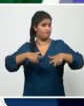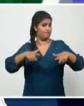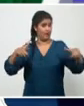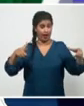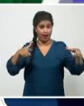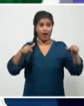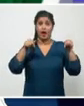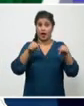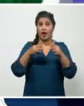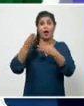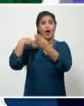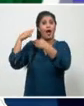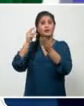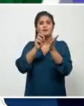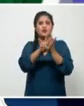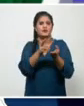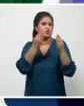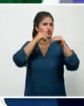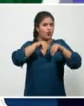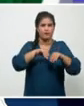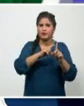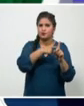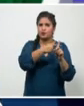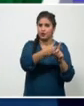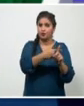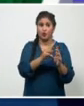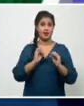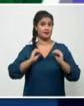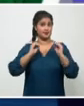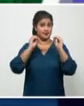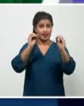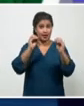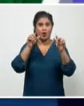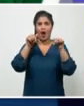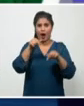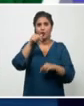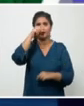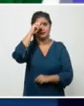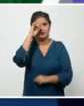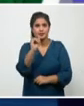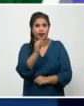territorios que hacía meses no tenían ningún caso de COVID.